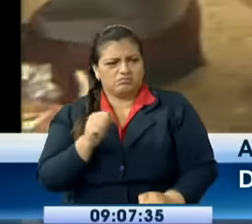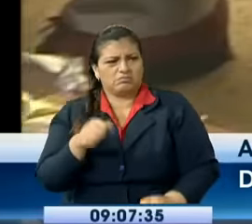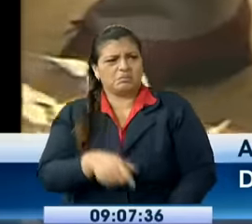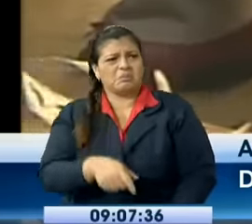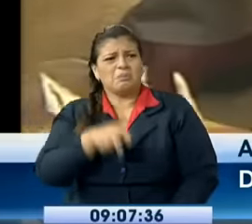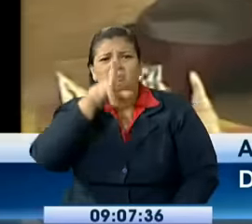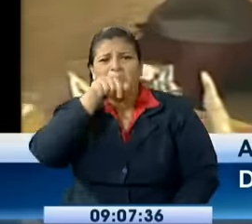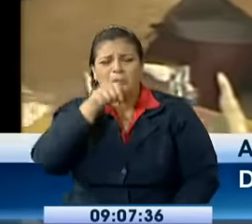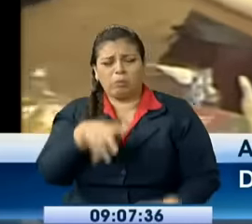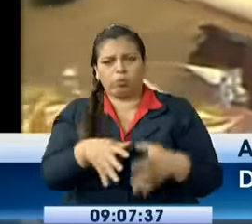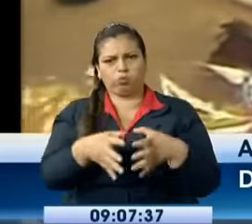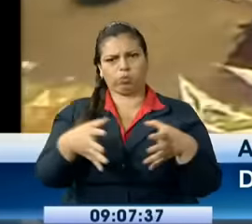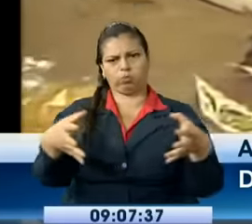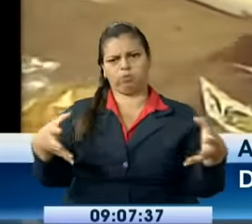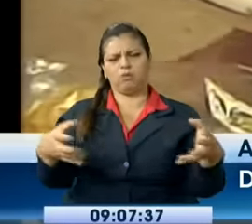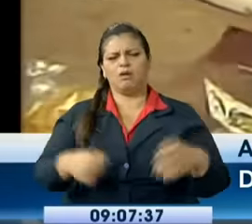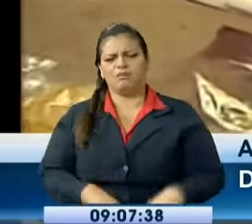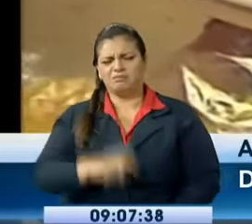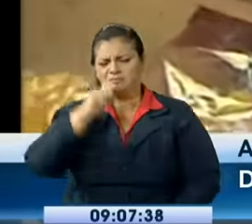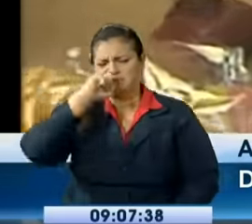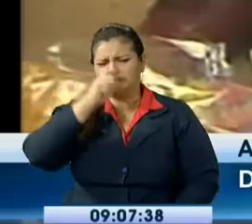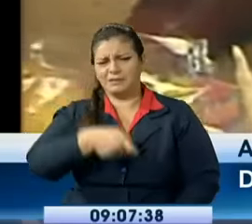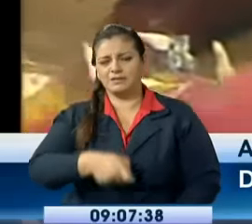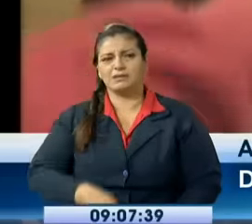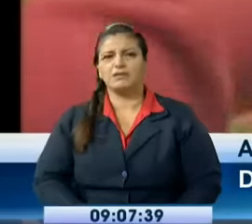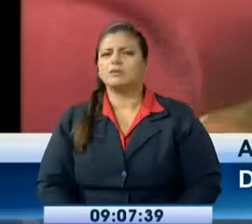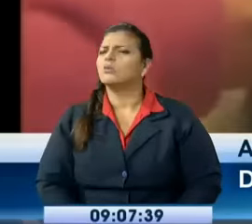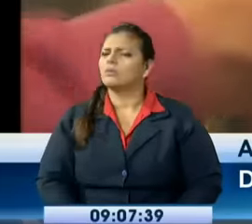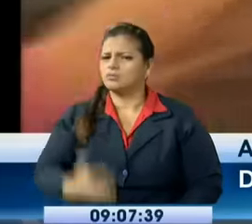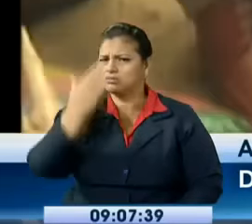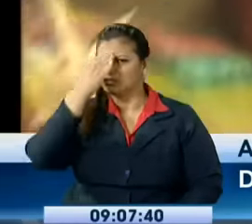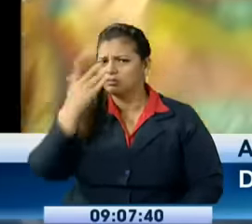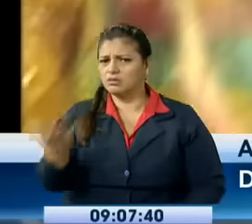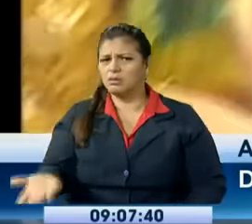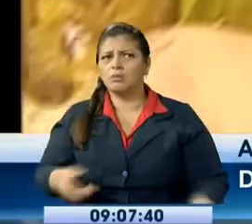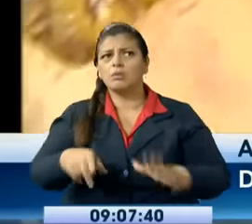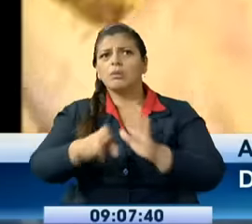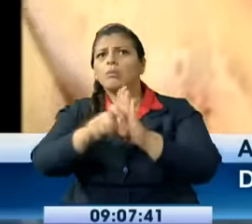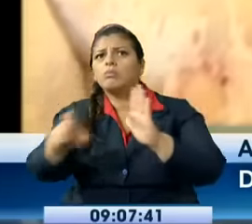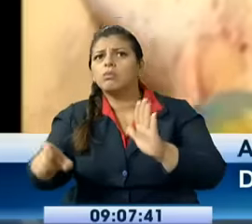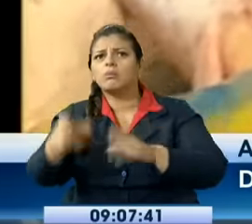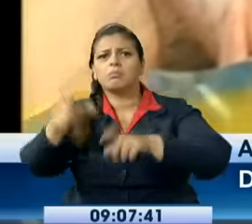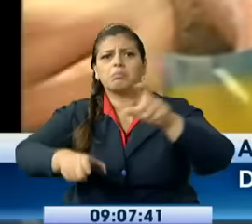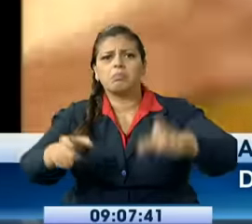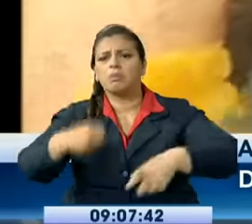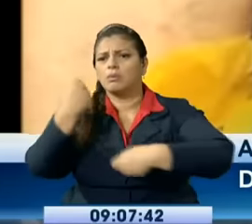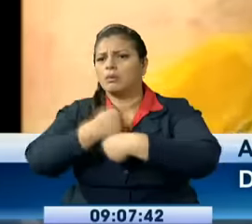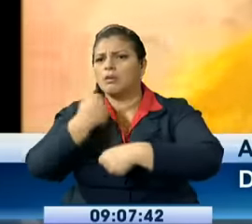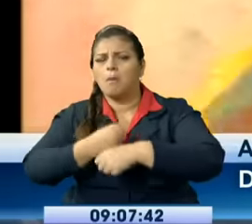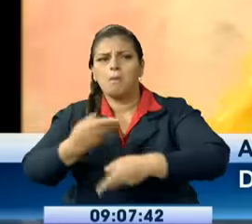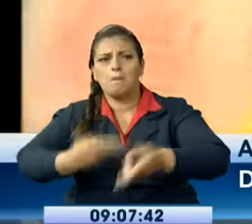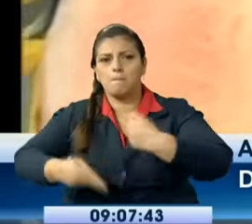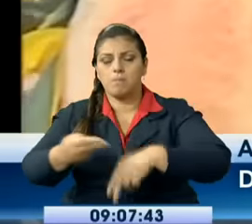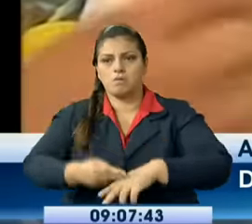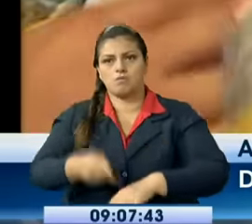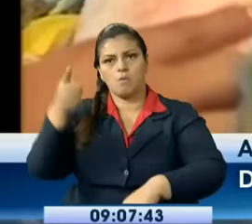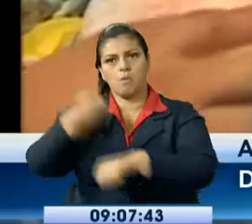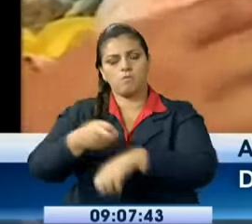tan anormales esos pollos, de pronto puede haber algún tipo de sanción, incluso clausura de los locales, porque incluso este fue reincidente. Sí,